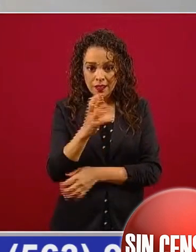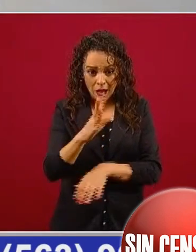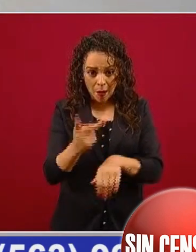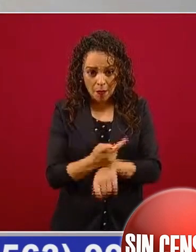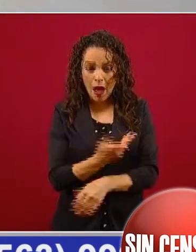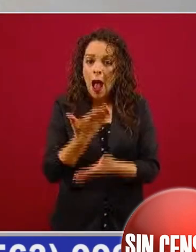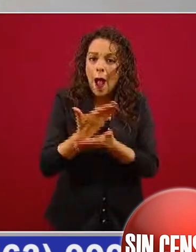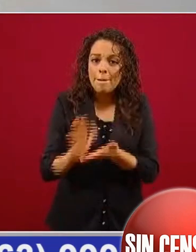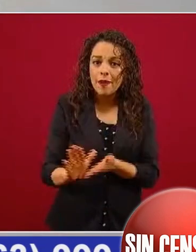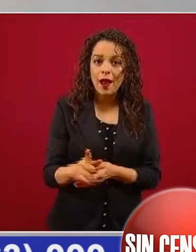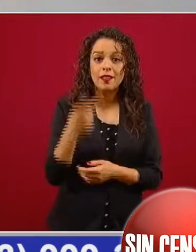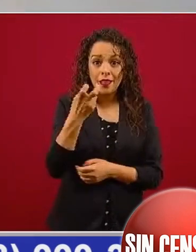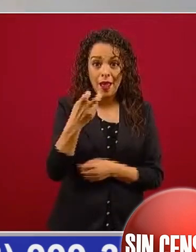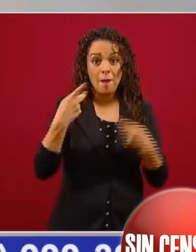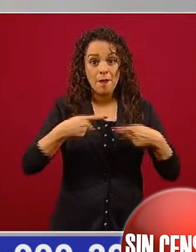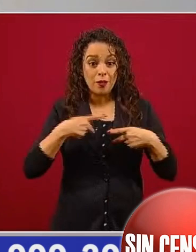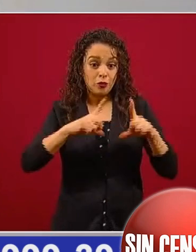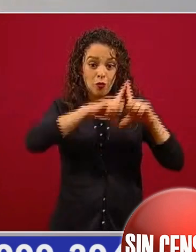los mantiene.